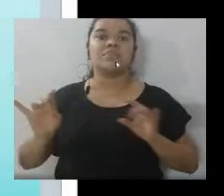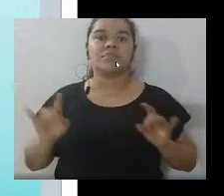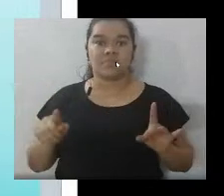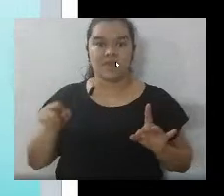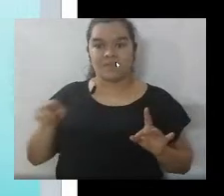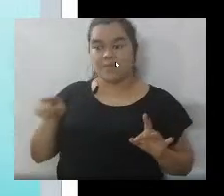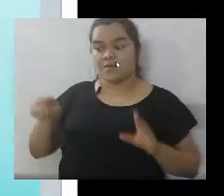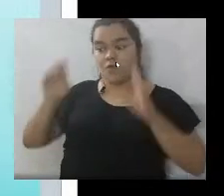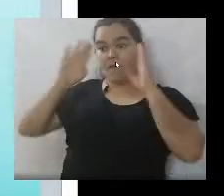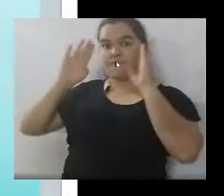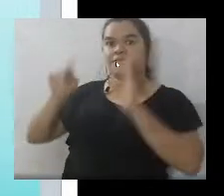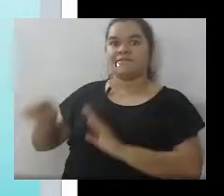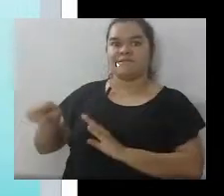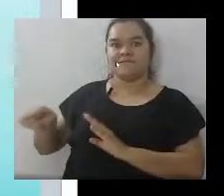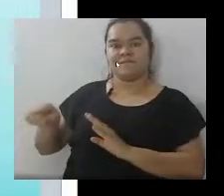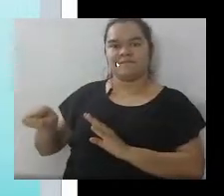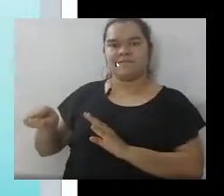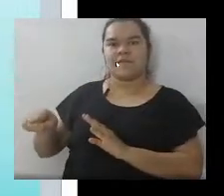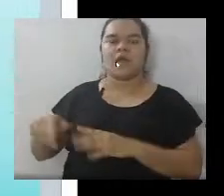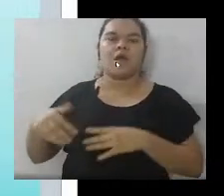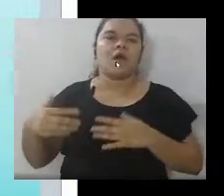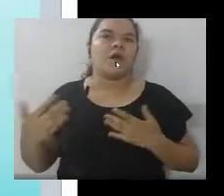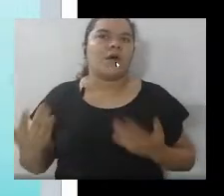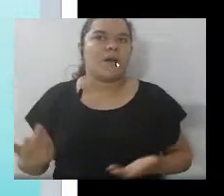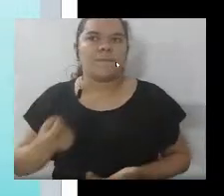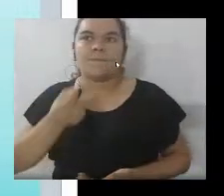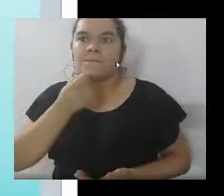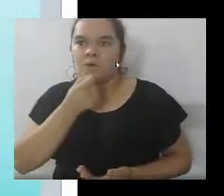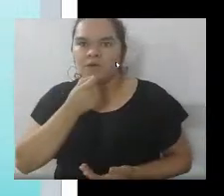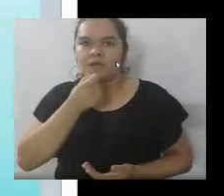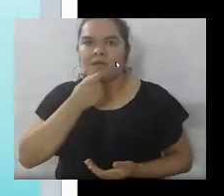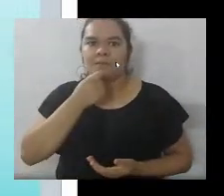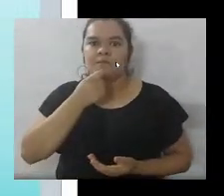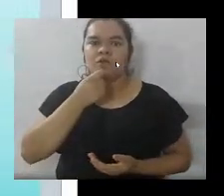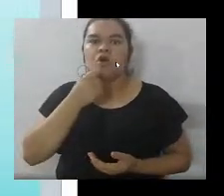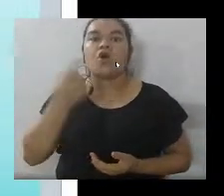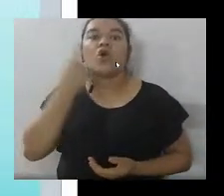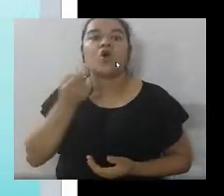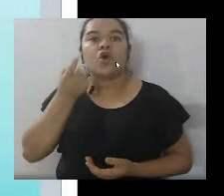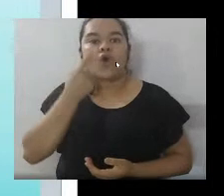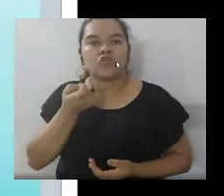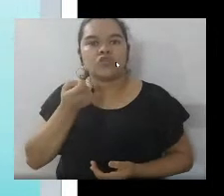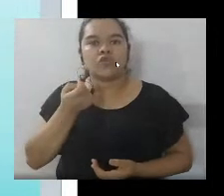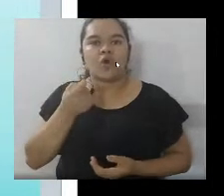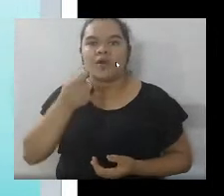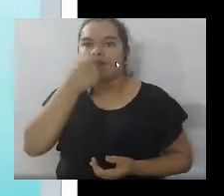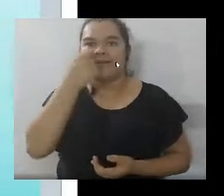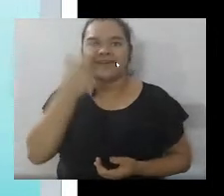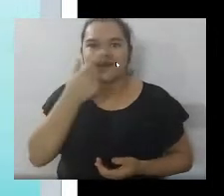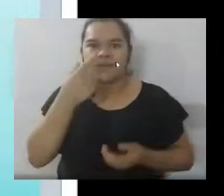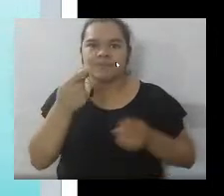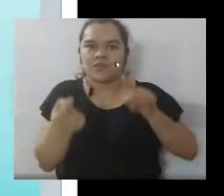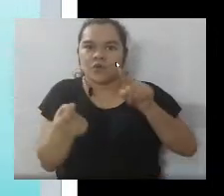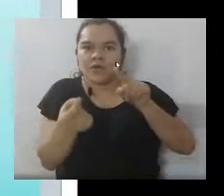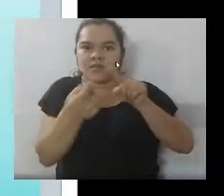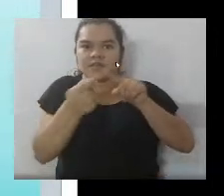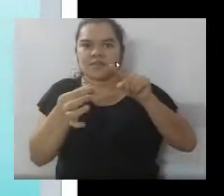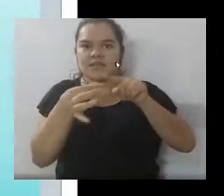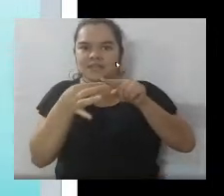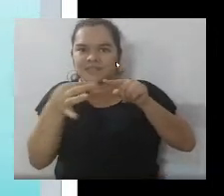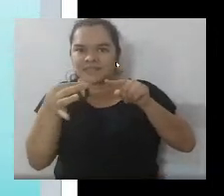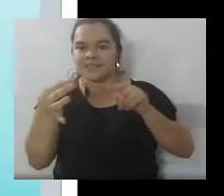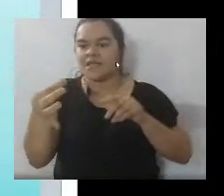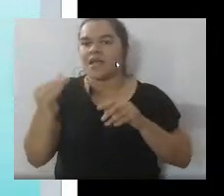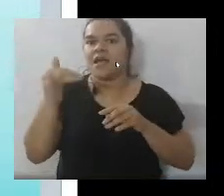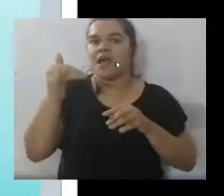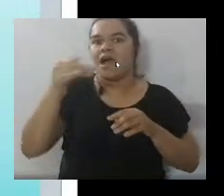atravesando, la generación de test rápidos, vacunas, etcétera, etcétera, donde claramente el